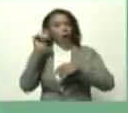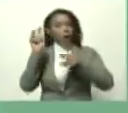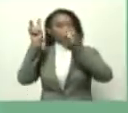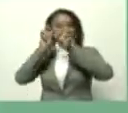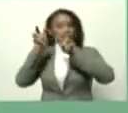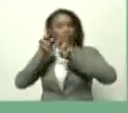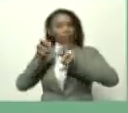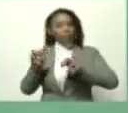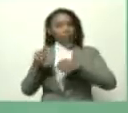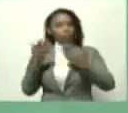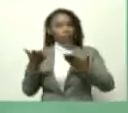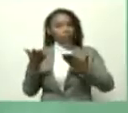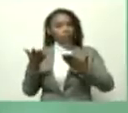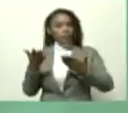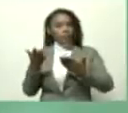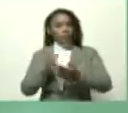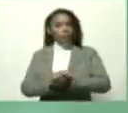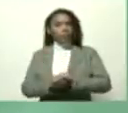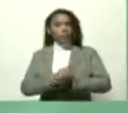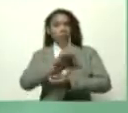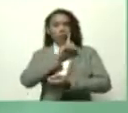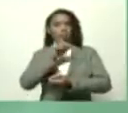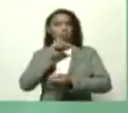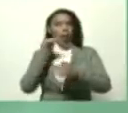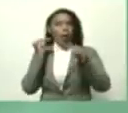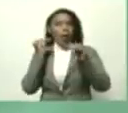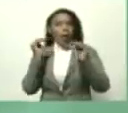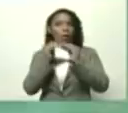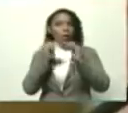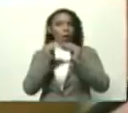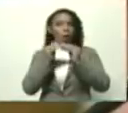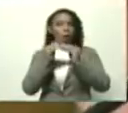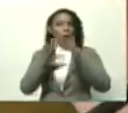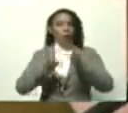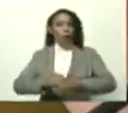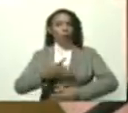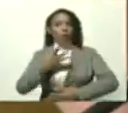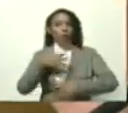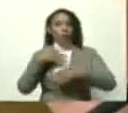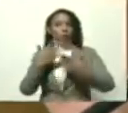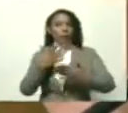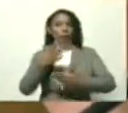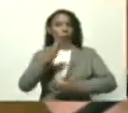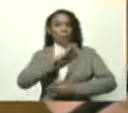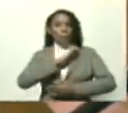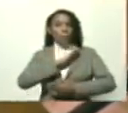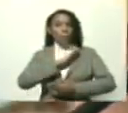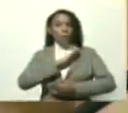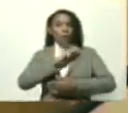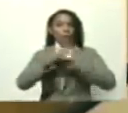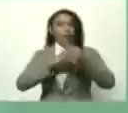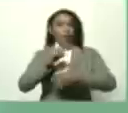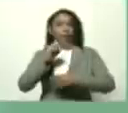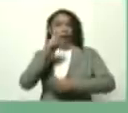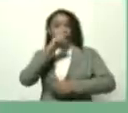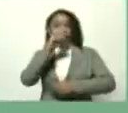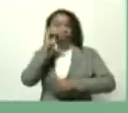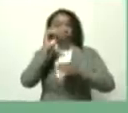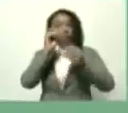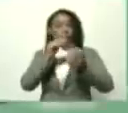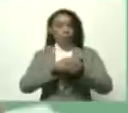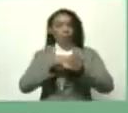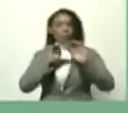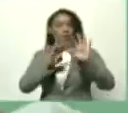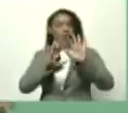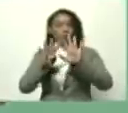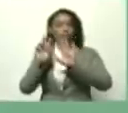investigada, que se llama igual a una fundación que creara en el año 97 la